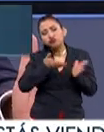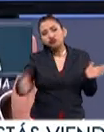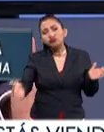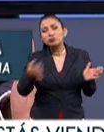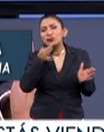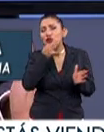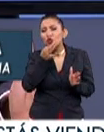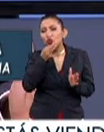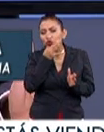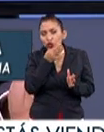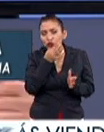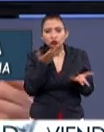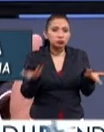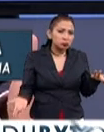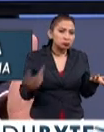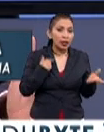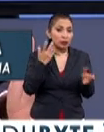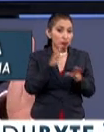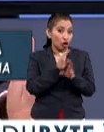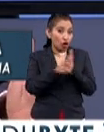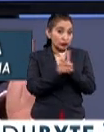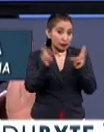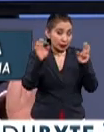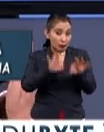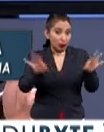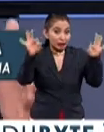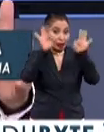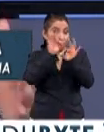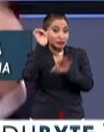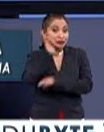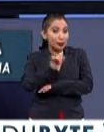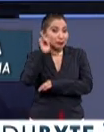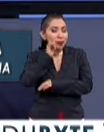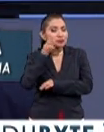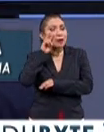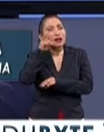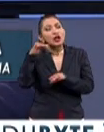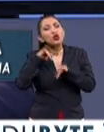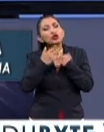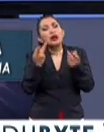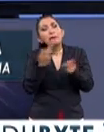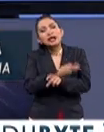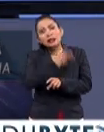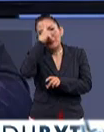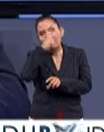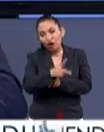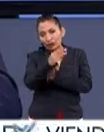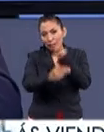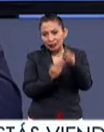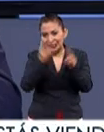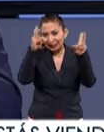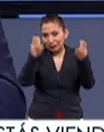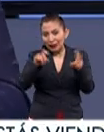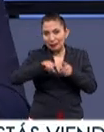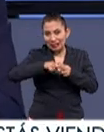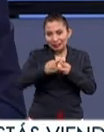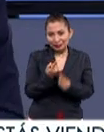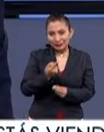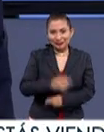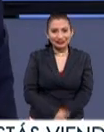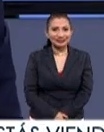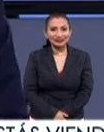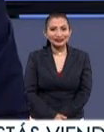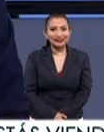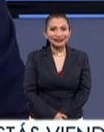próximos 50 y tantos minutos. Tenemos cosas muy importantes, como siempre. Vamos a tomarle juntos el pulso a México y al mundo en estos temas. Aquí